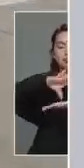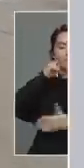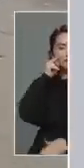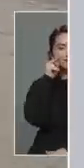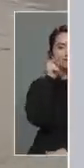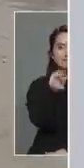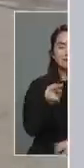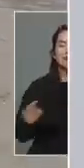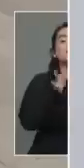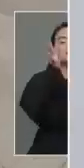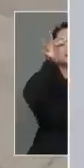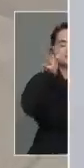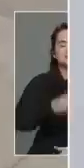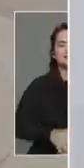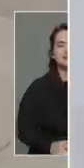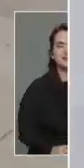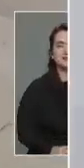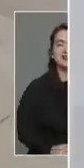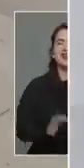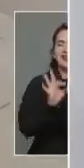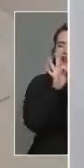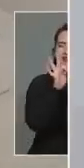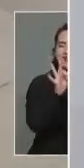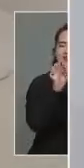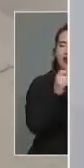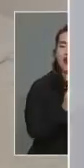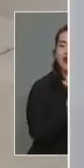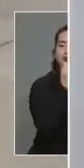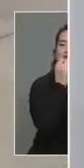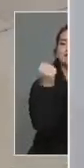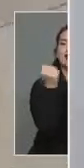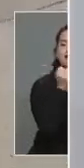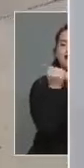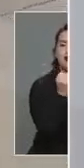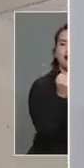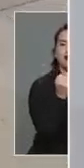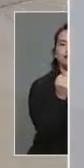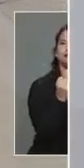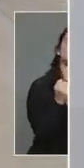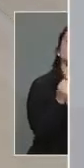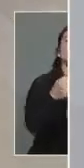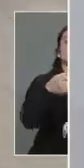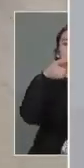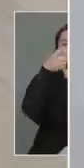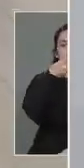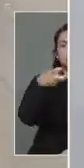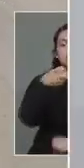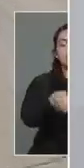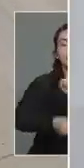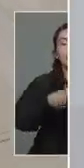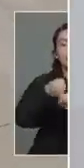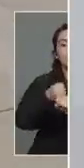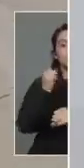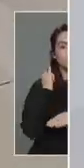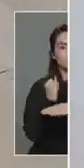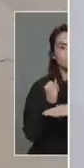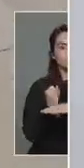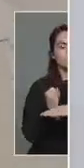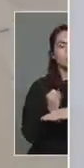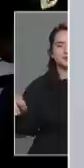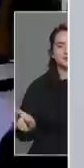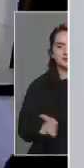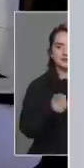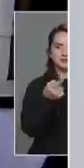buscan resolver acuerdos mediante los side letters, ciertas exclusiones de artículos, etcétera. Esto va a ser